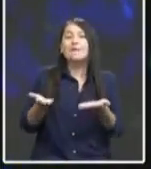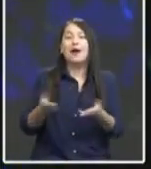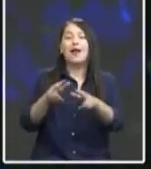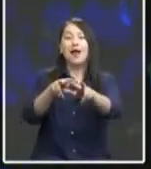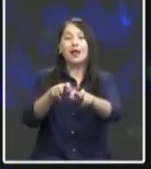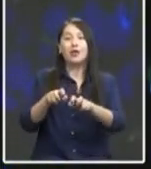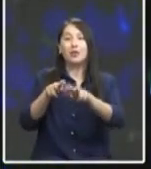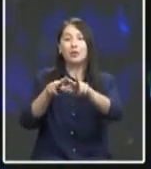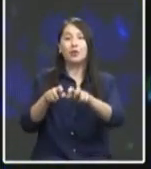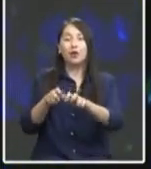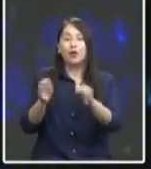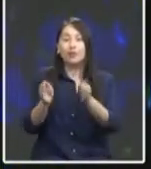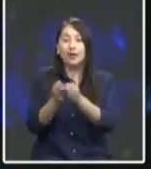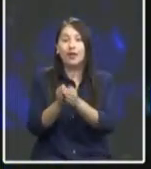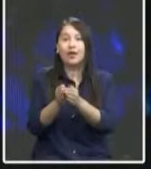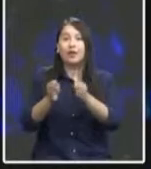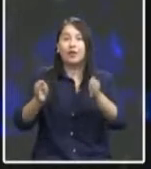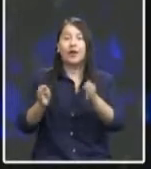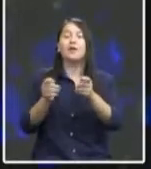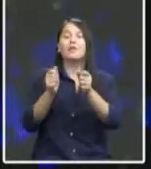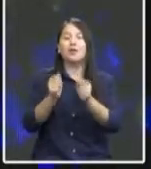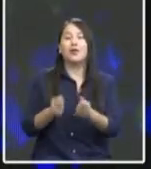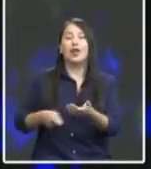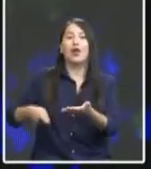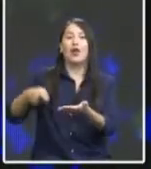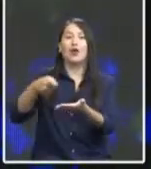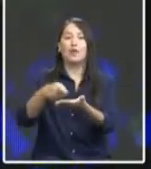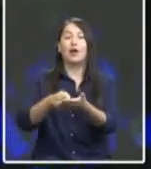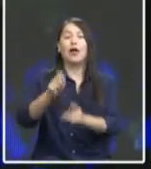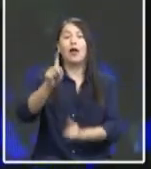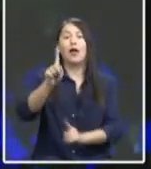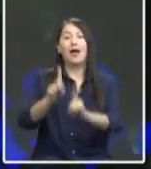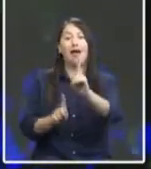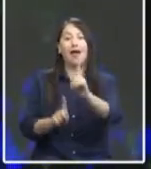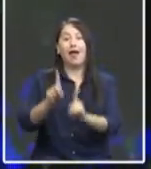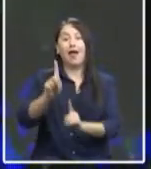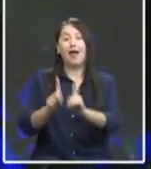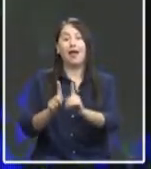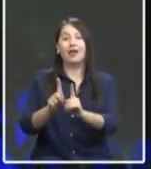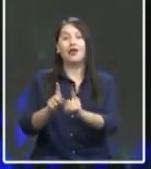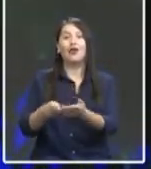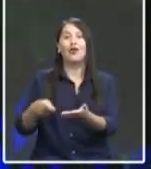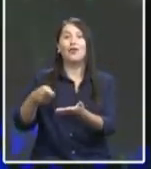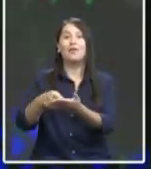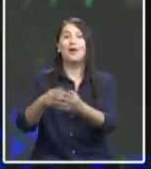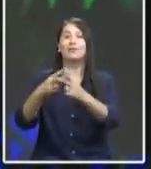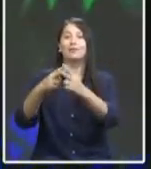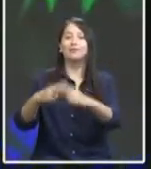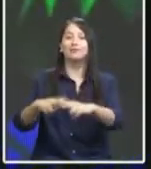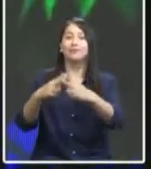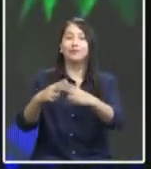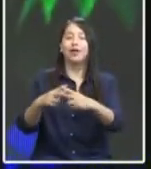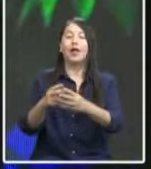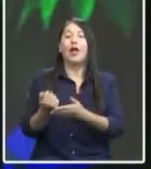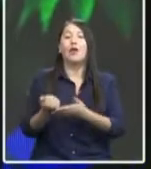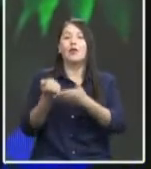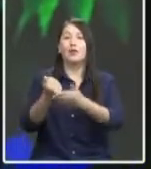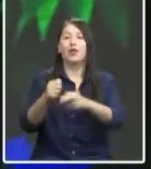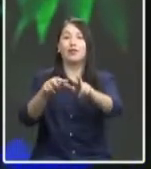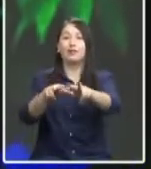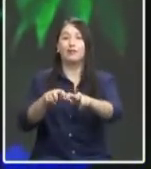con el fin de que pudiesen comprar un equipo tecnológico que les ayudaría con el cultivo, mejorando sus